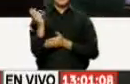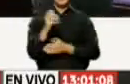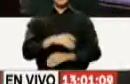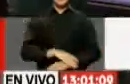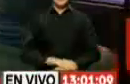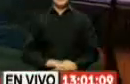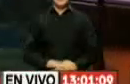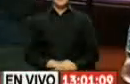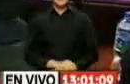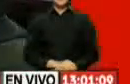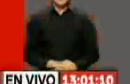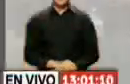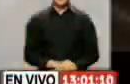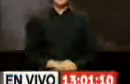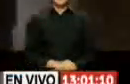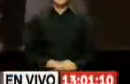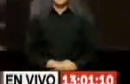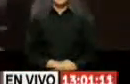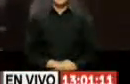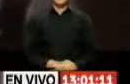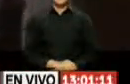jubilaciones.